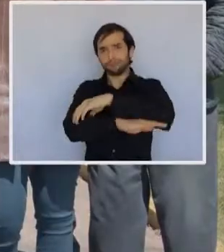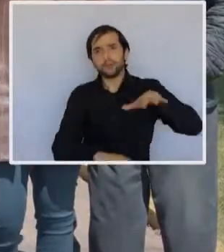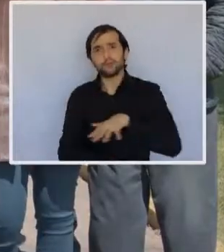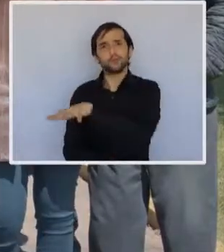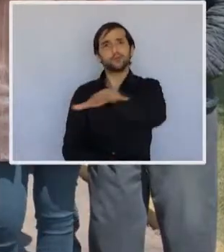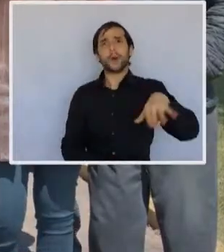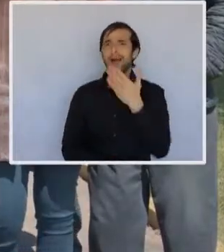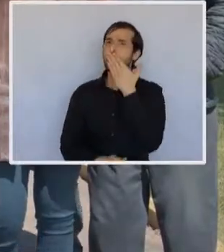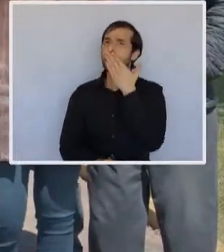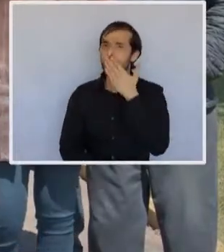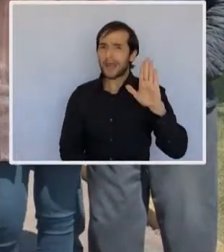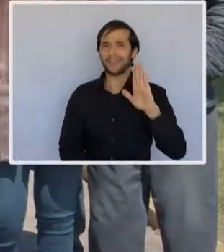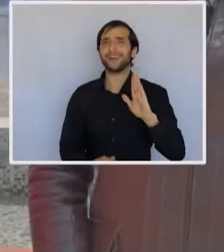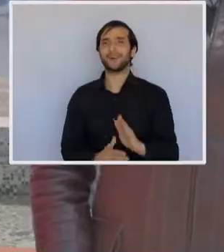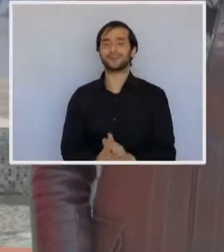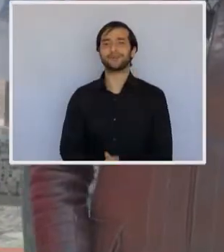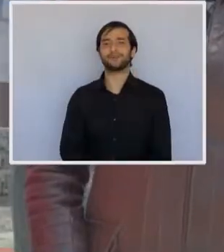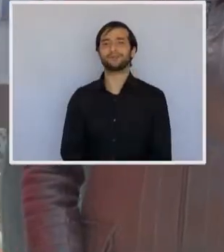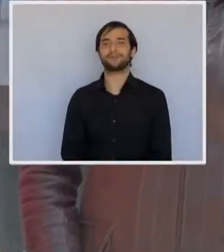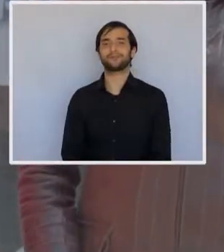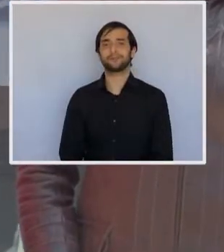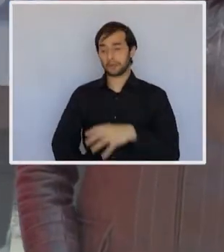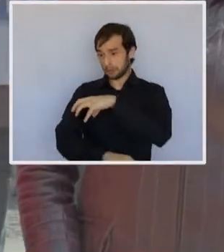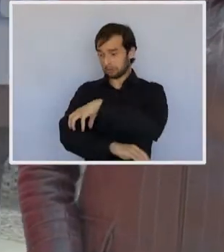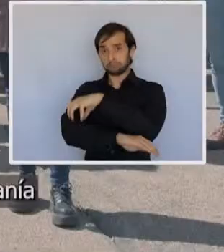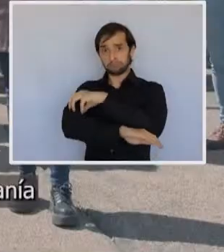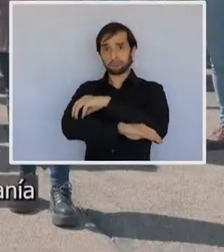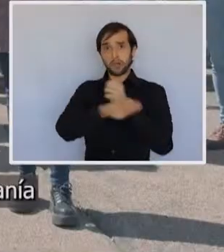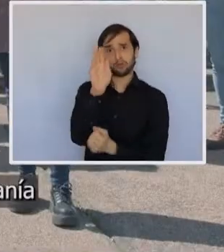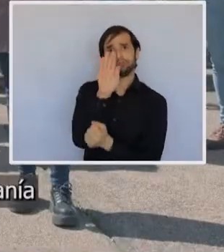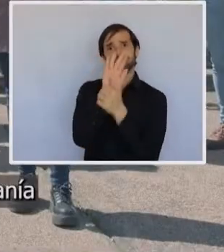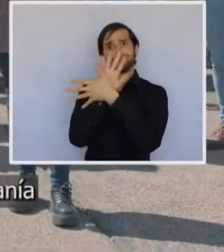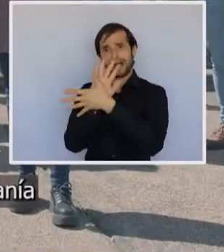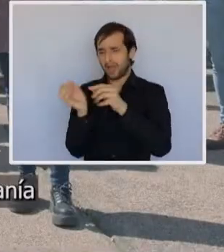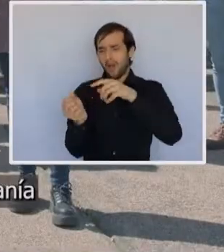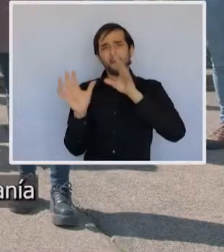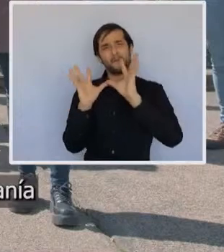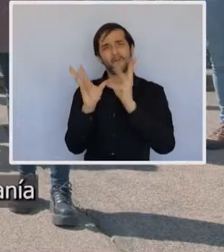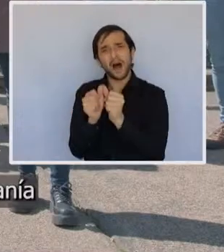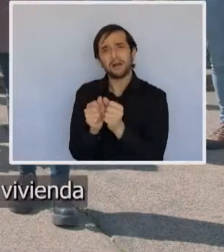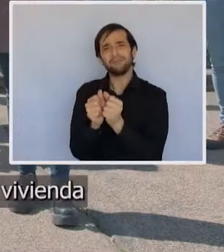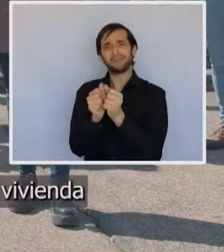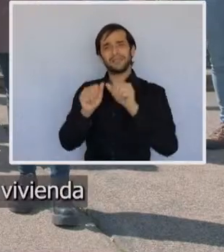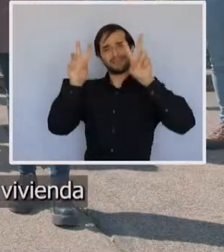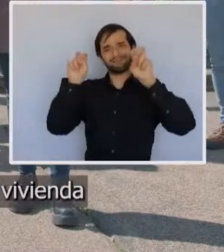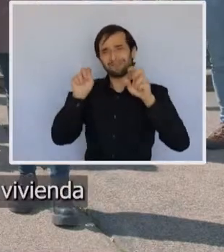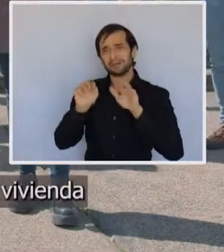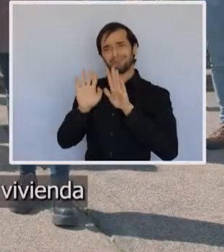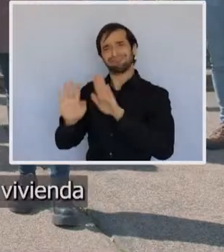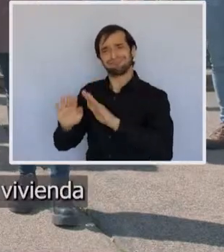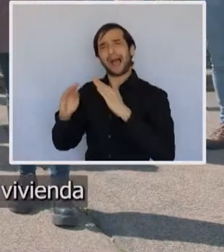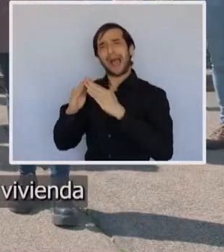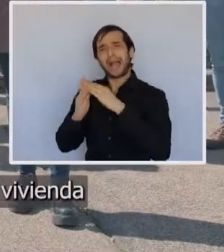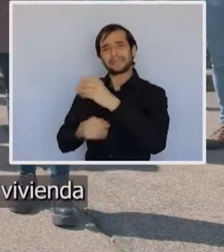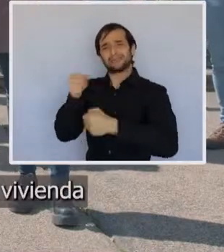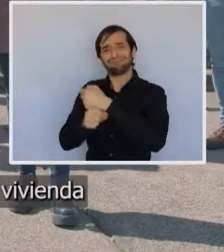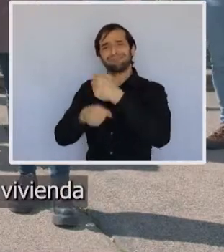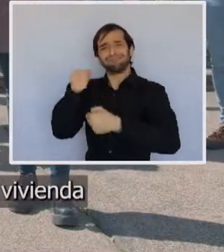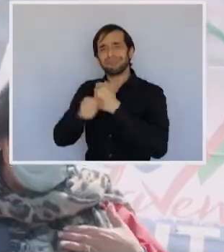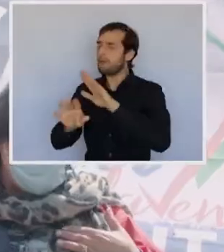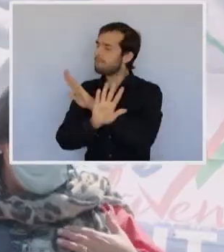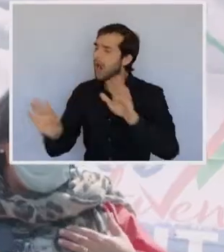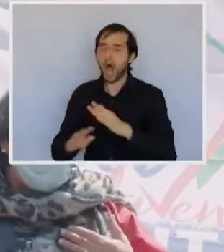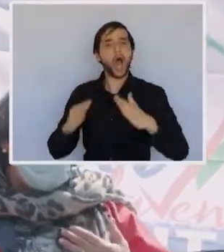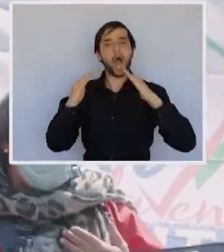porque contigo somos más araucanía trabajaremos por las familias de la araucanía para que no tengan que esperar años por una